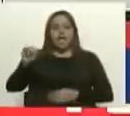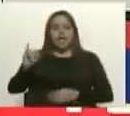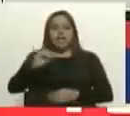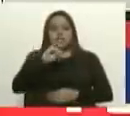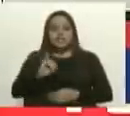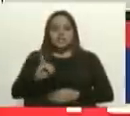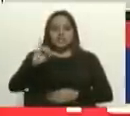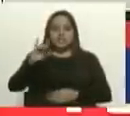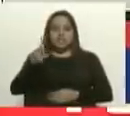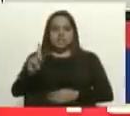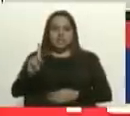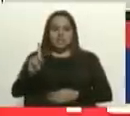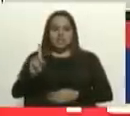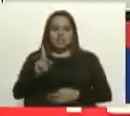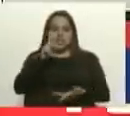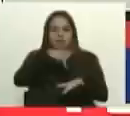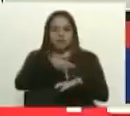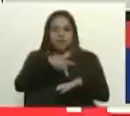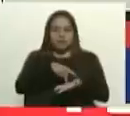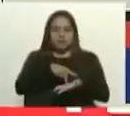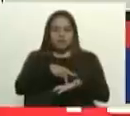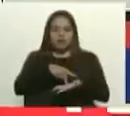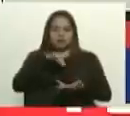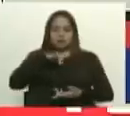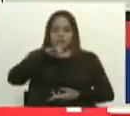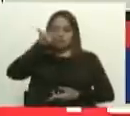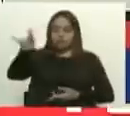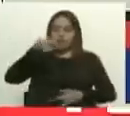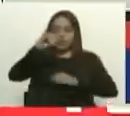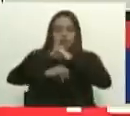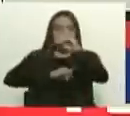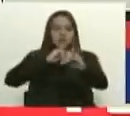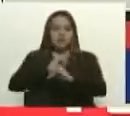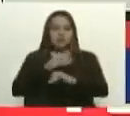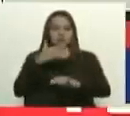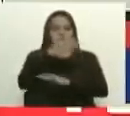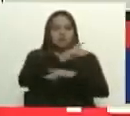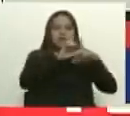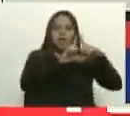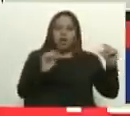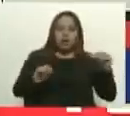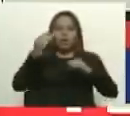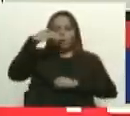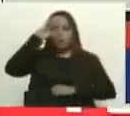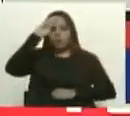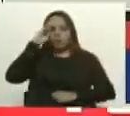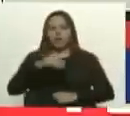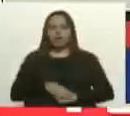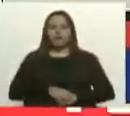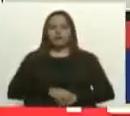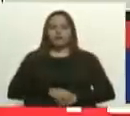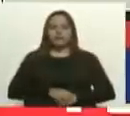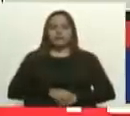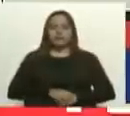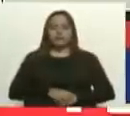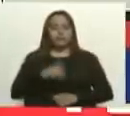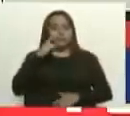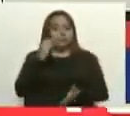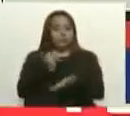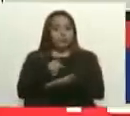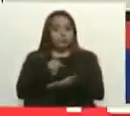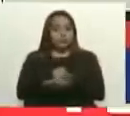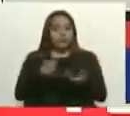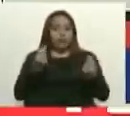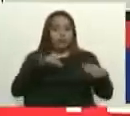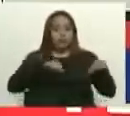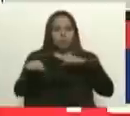visita como parte de una gira que lo va a llevar a Nicaragua, Cuba. Y fíjense cómo se mueve